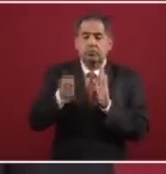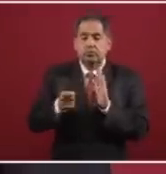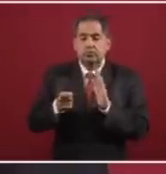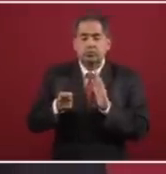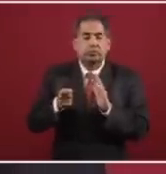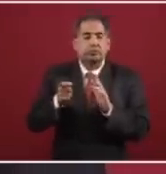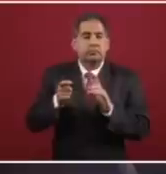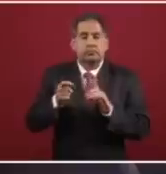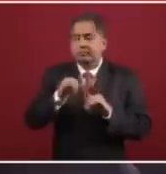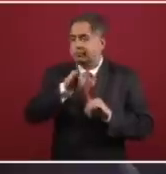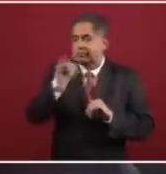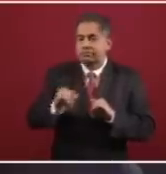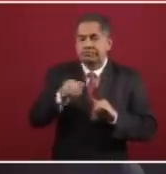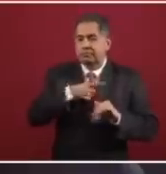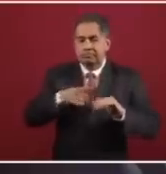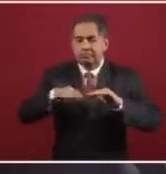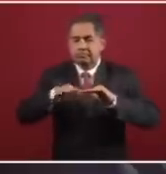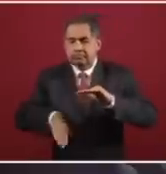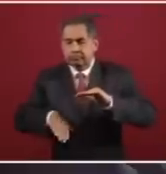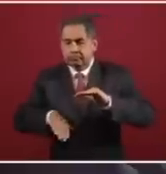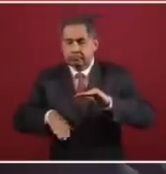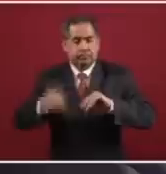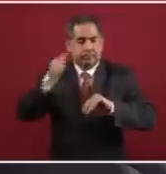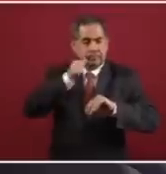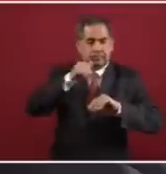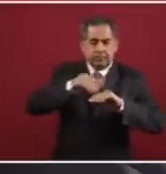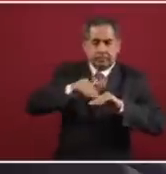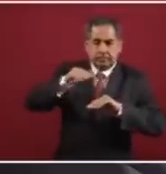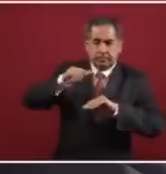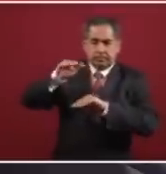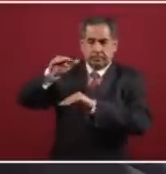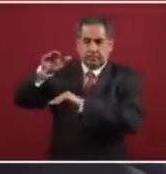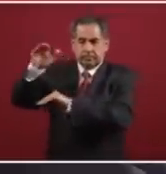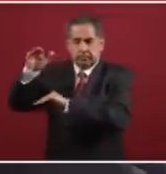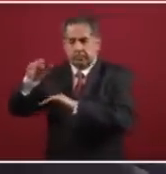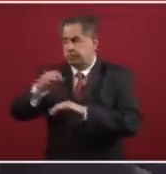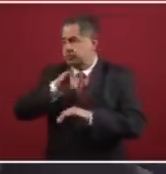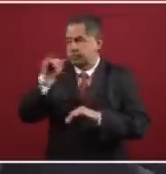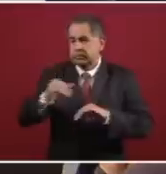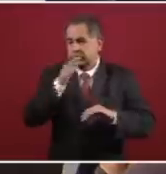menor a los anteriores en términos reales.